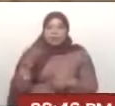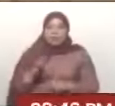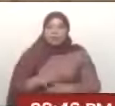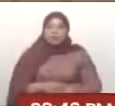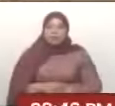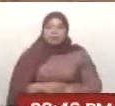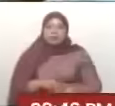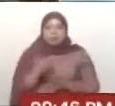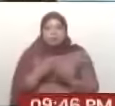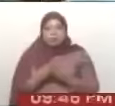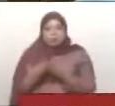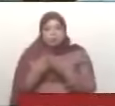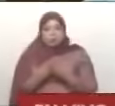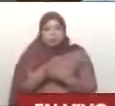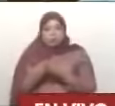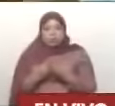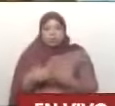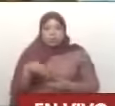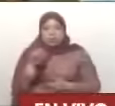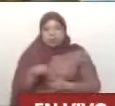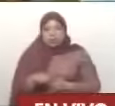Génesis? ¿Tú eres estudiante, Génesis?